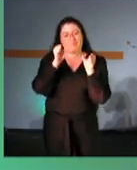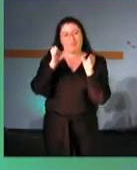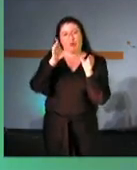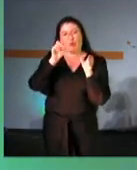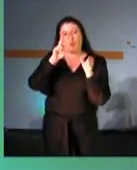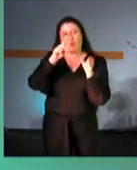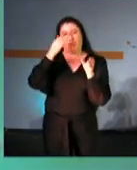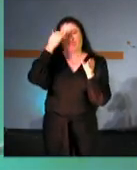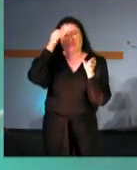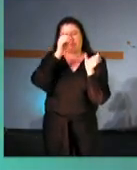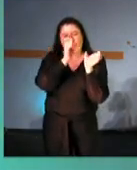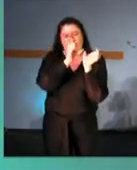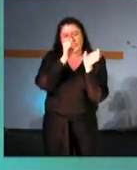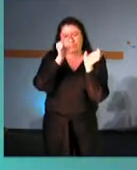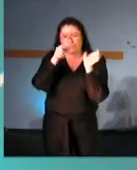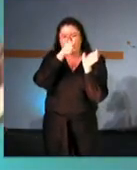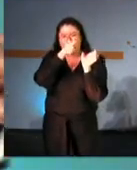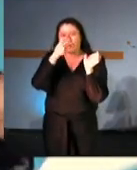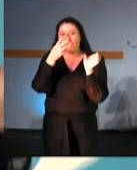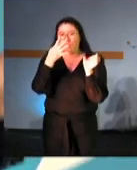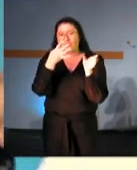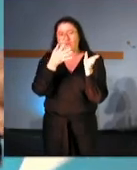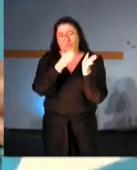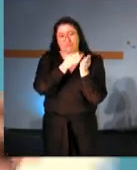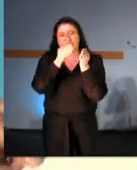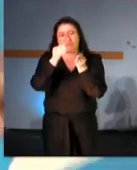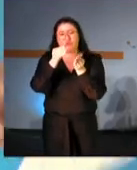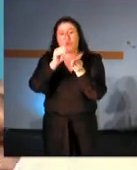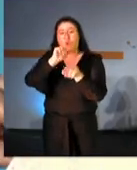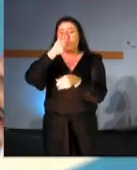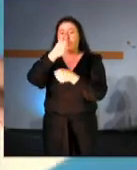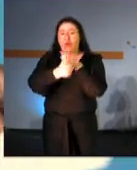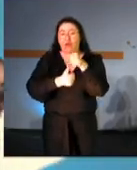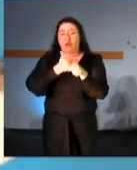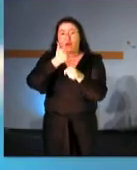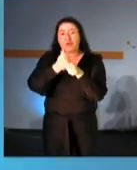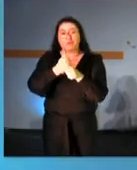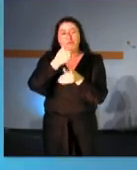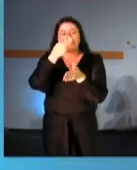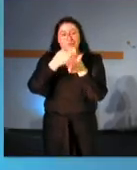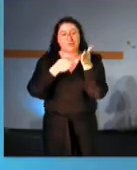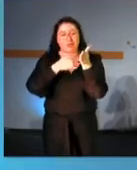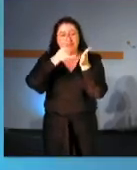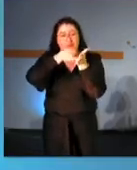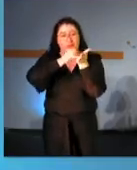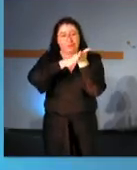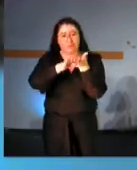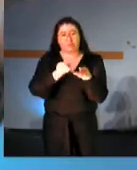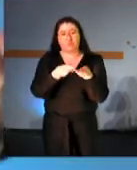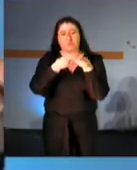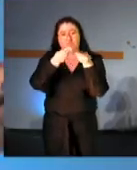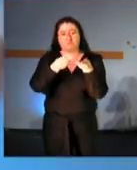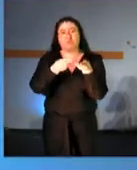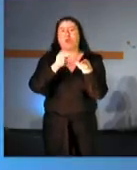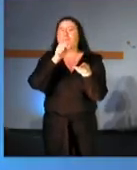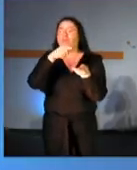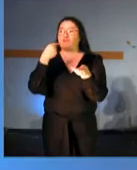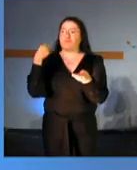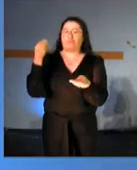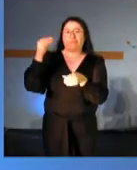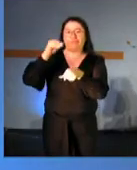iremos incorporando los años que no han sido publicados físicamente, del 60